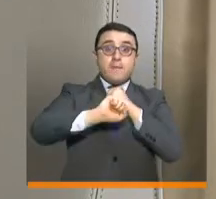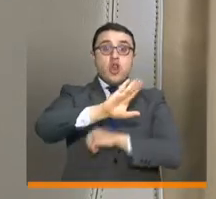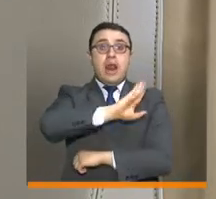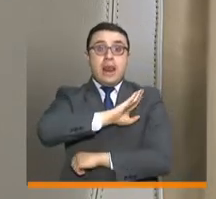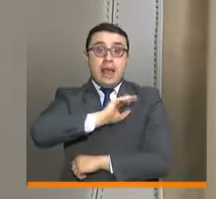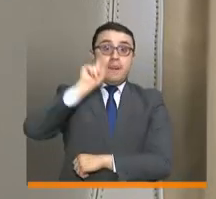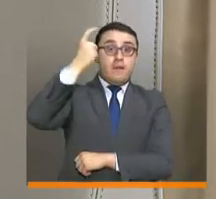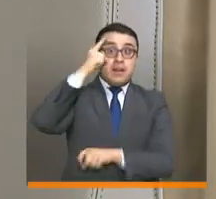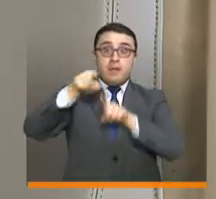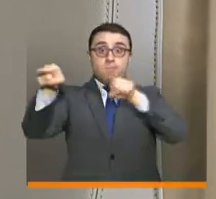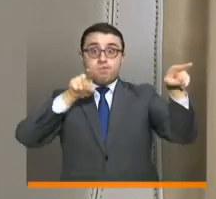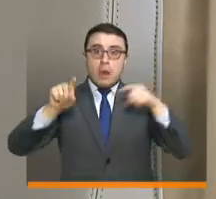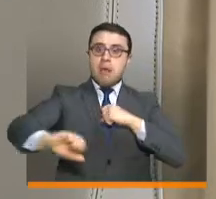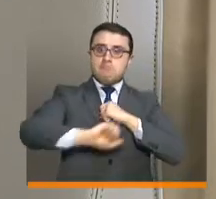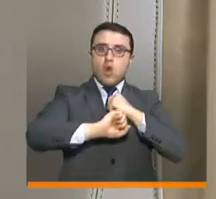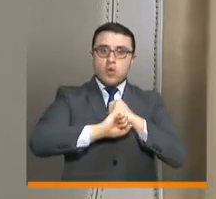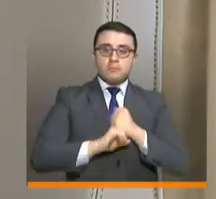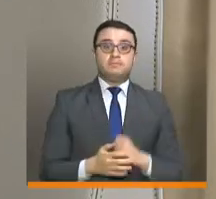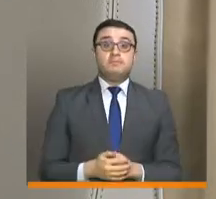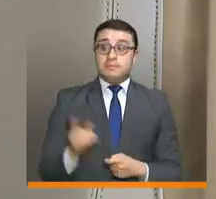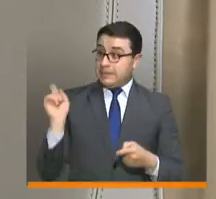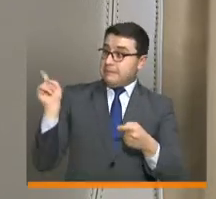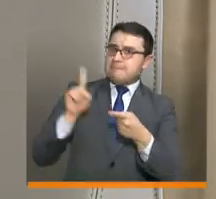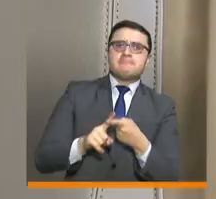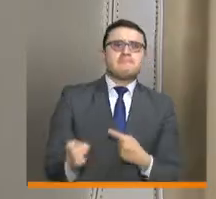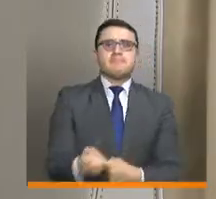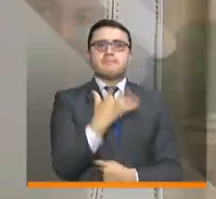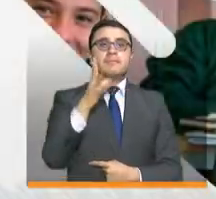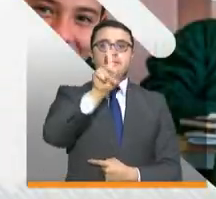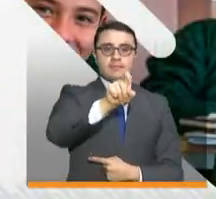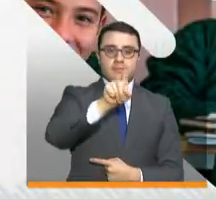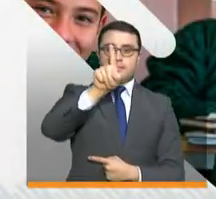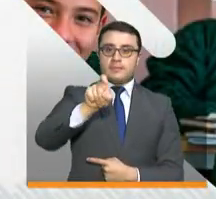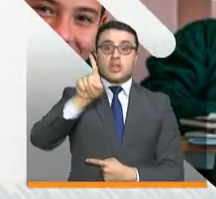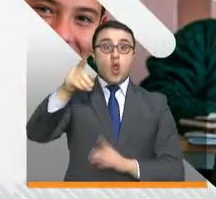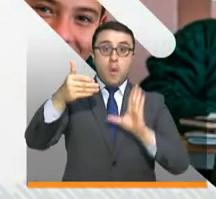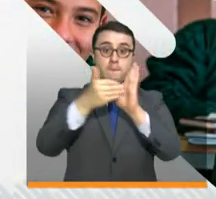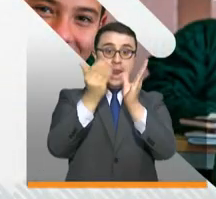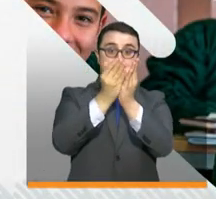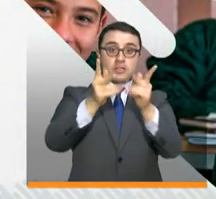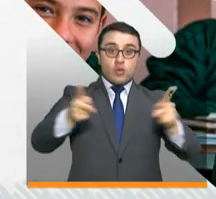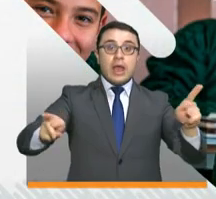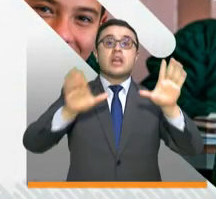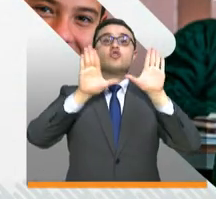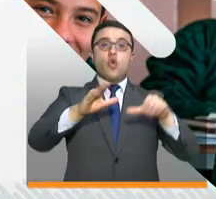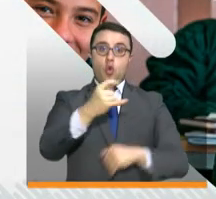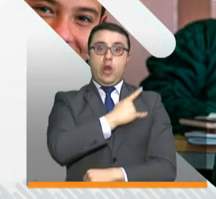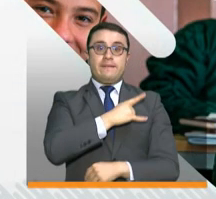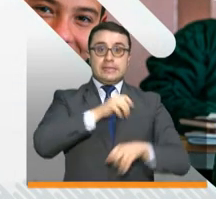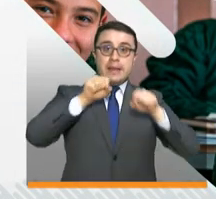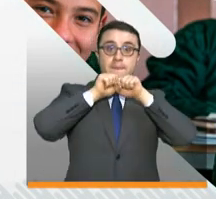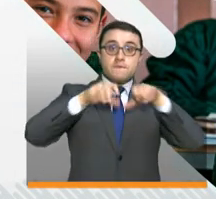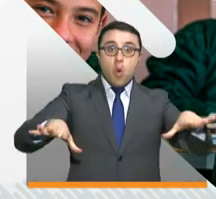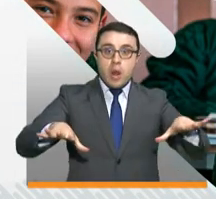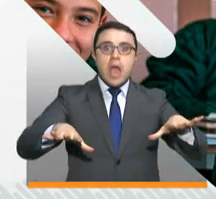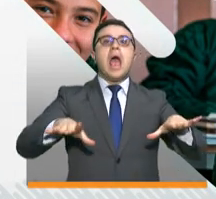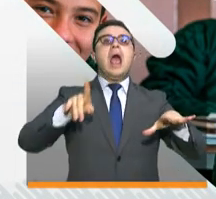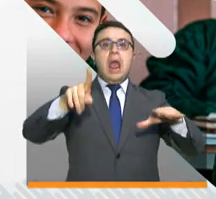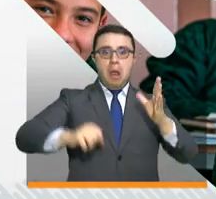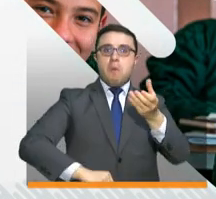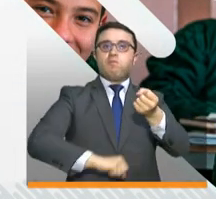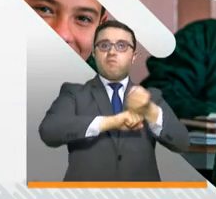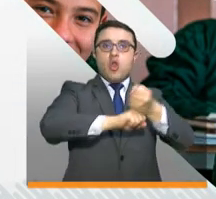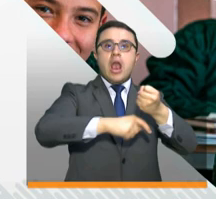y gobernadores. Llevamos, presidente, 661 mil estudiantes de las universidades públicas apoyadas, con un